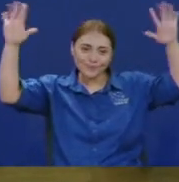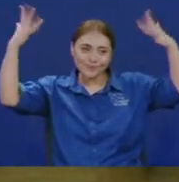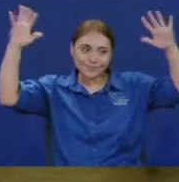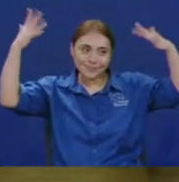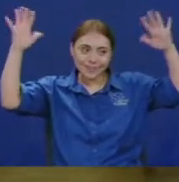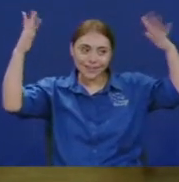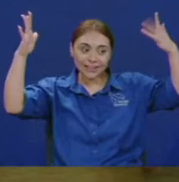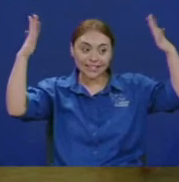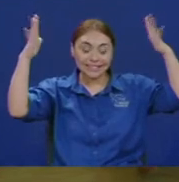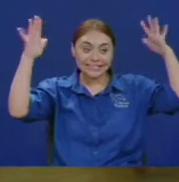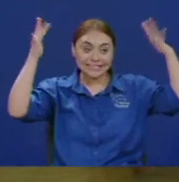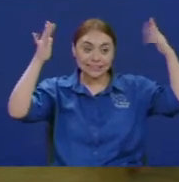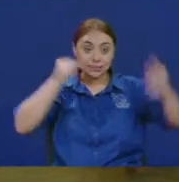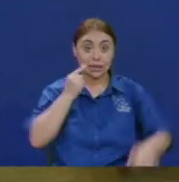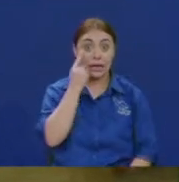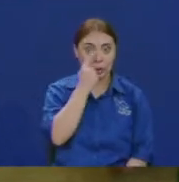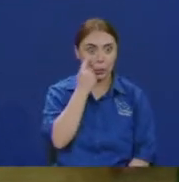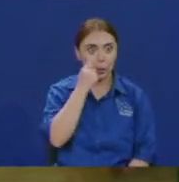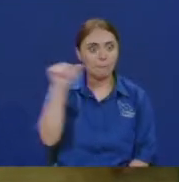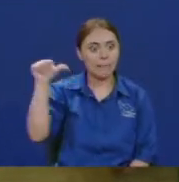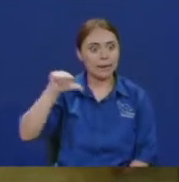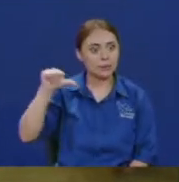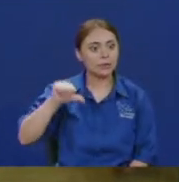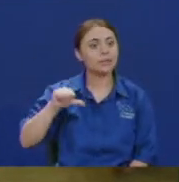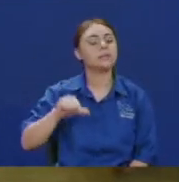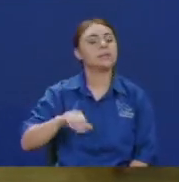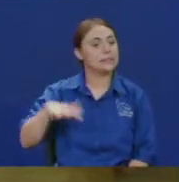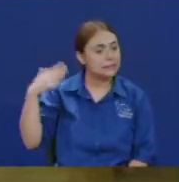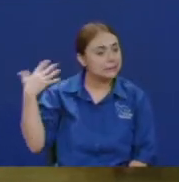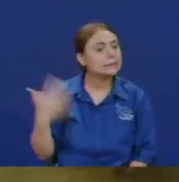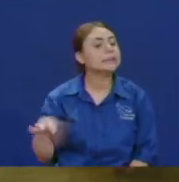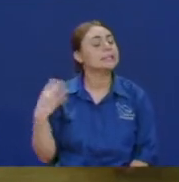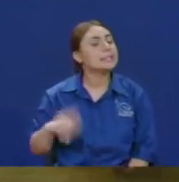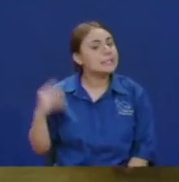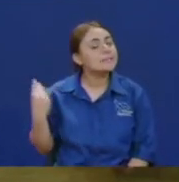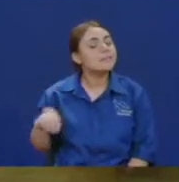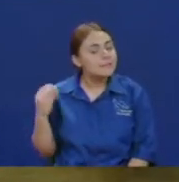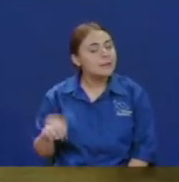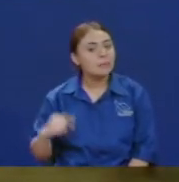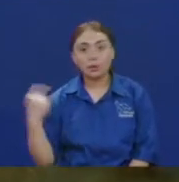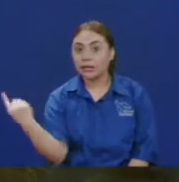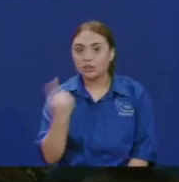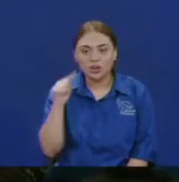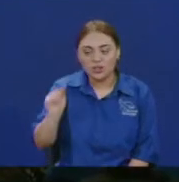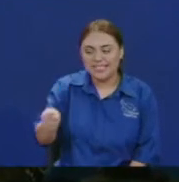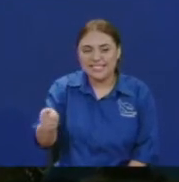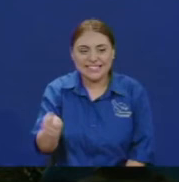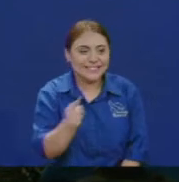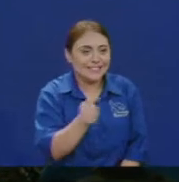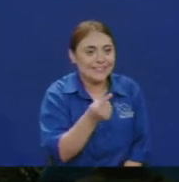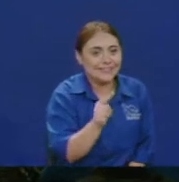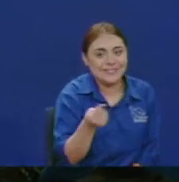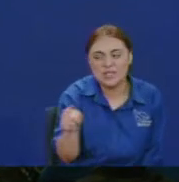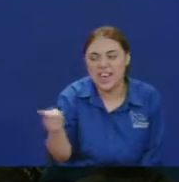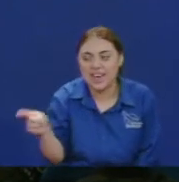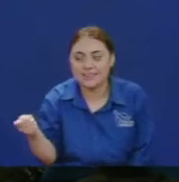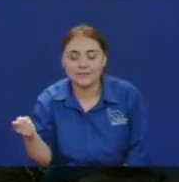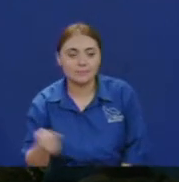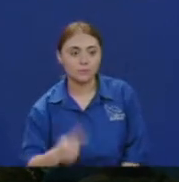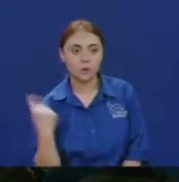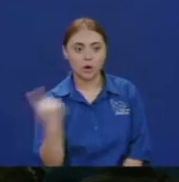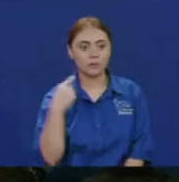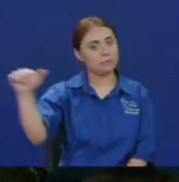El ojo maligno es tremendo. El ojo maligno es tremendo porque todo lo critica. Todo le parece